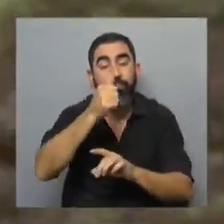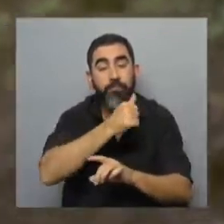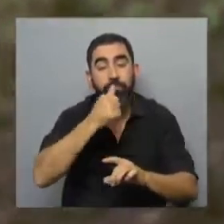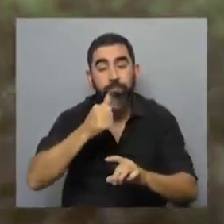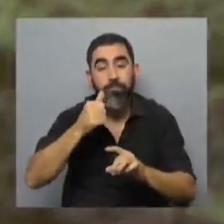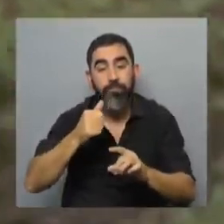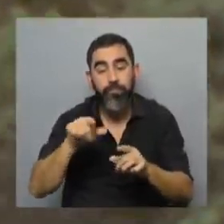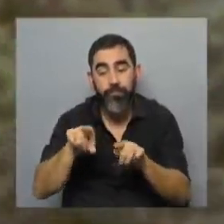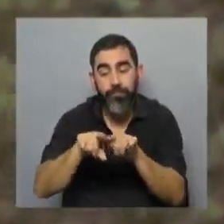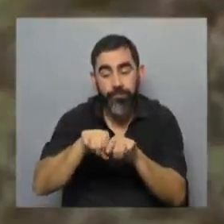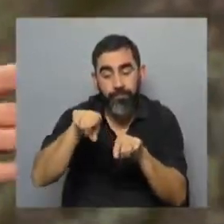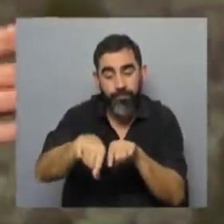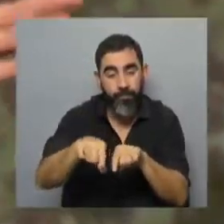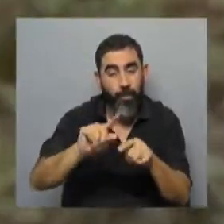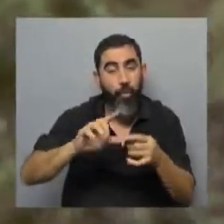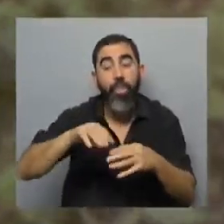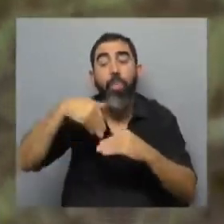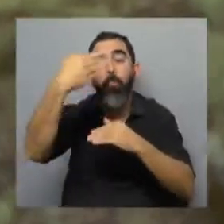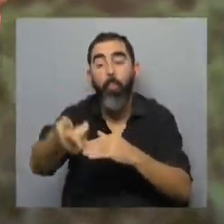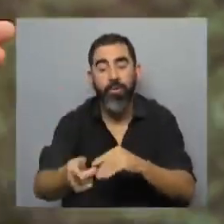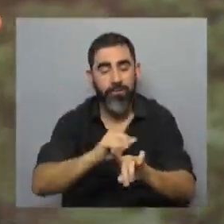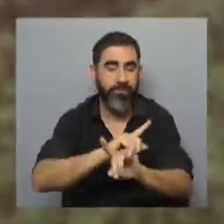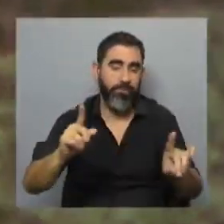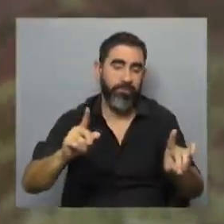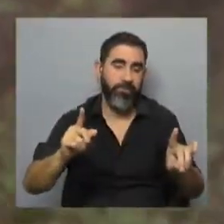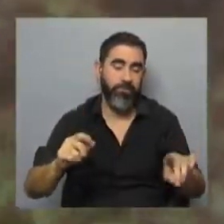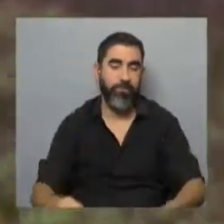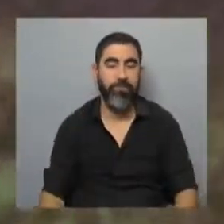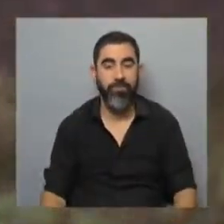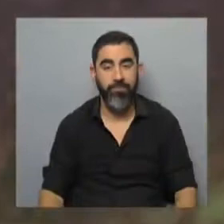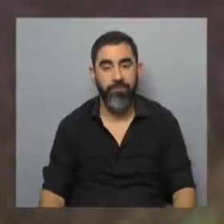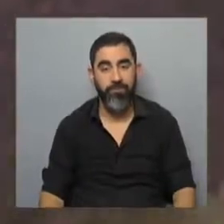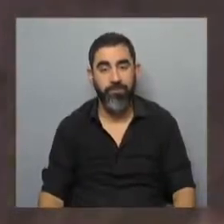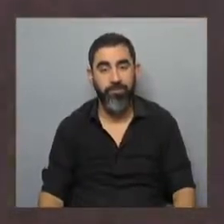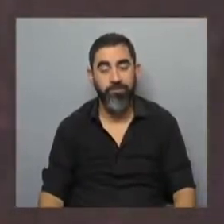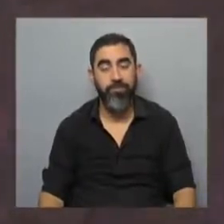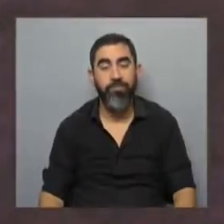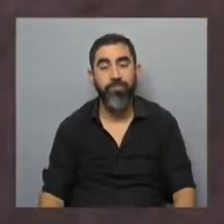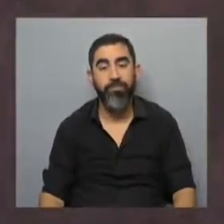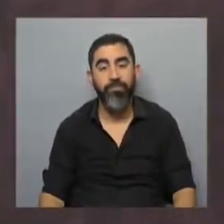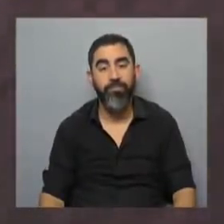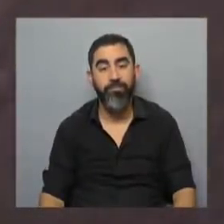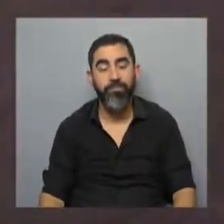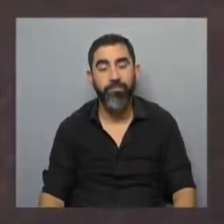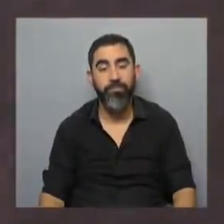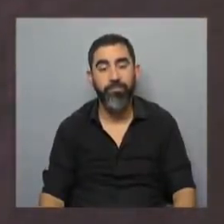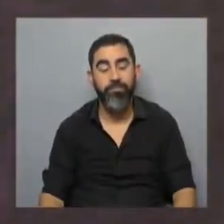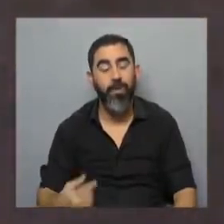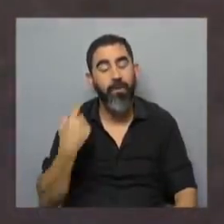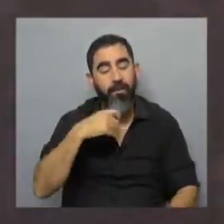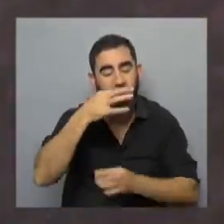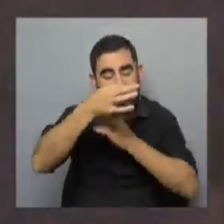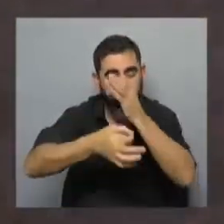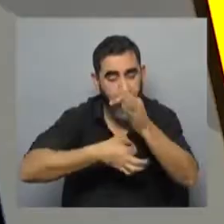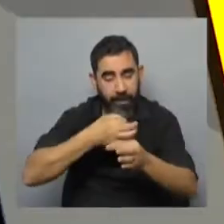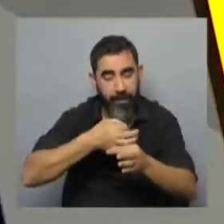la fuente y no en los filtros posteriores después de que esos nutrientes son lavados y arrastrados. Está bien, omití explicar y está